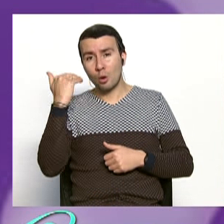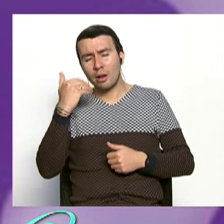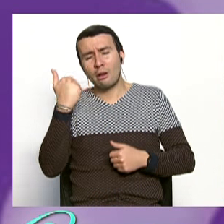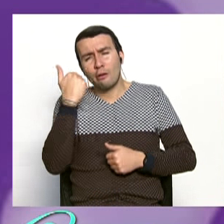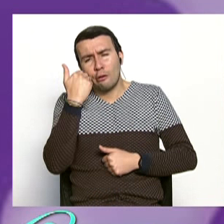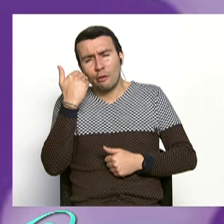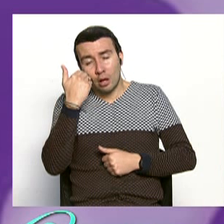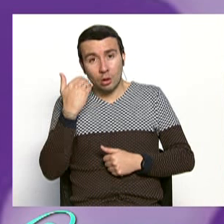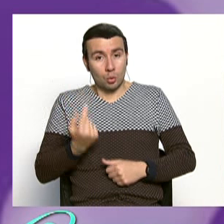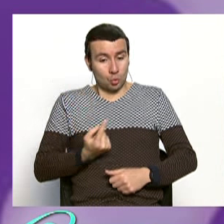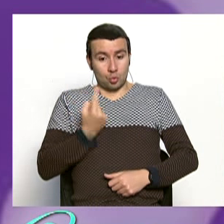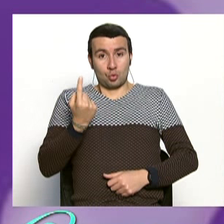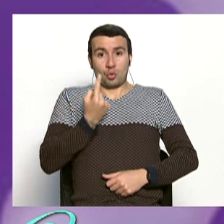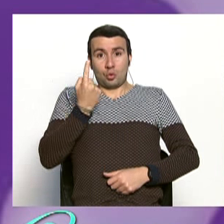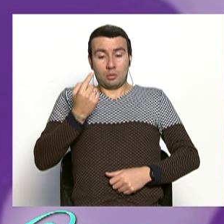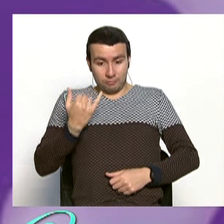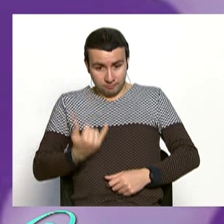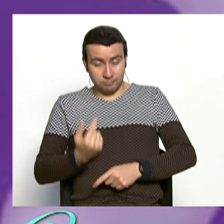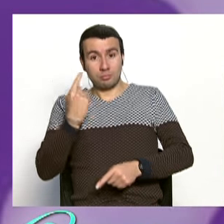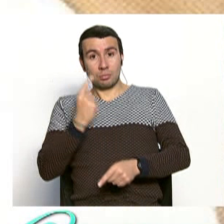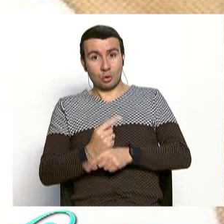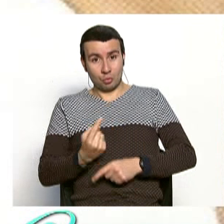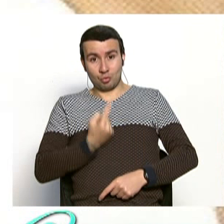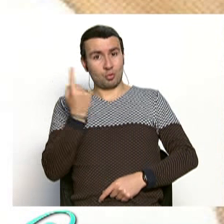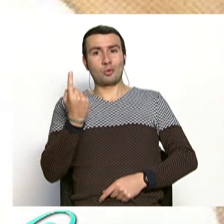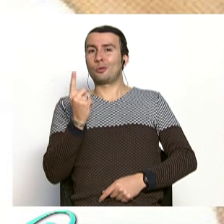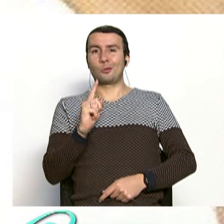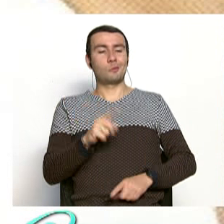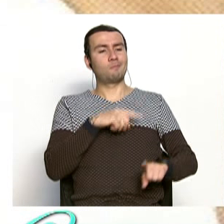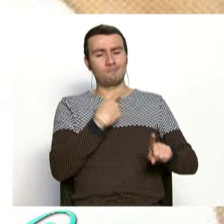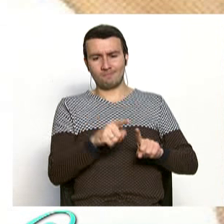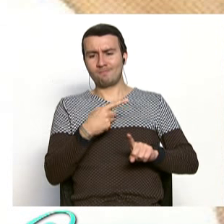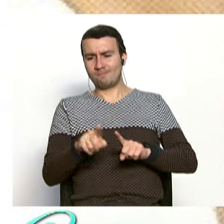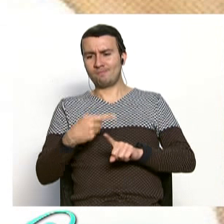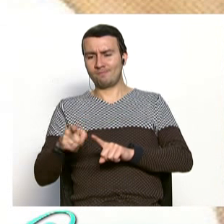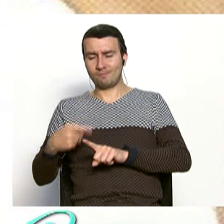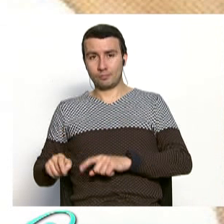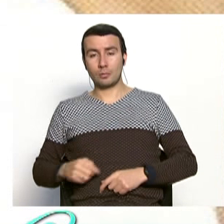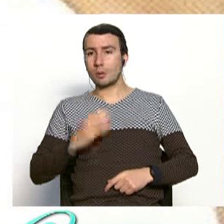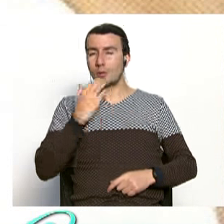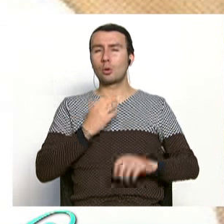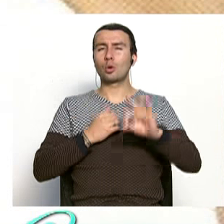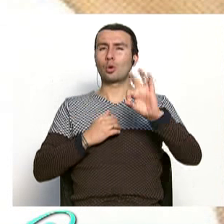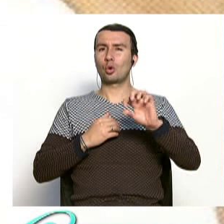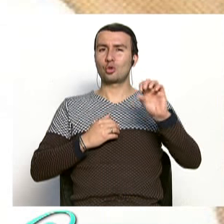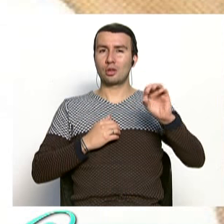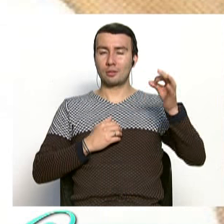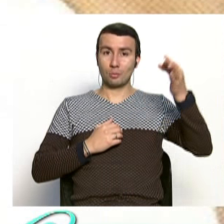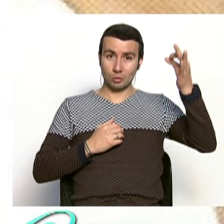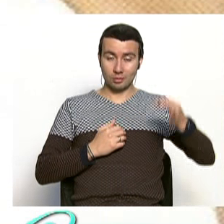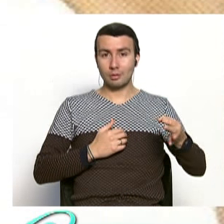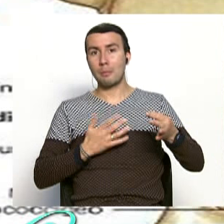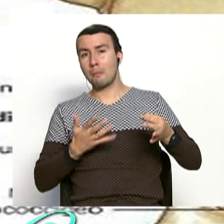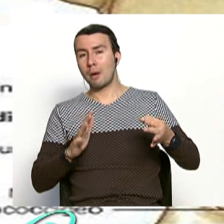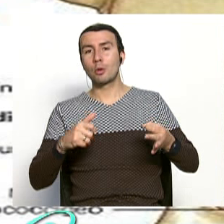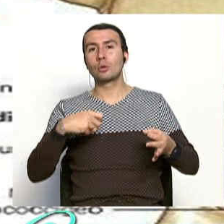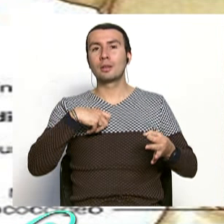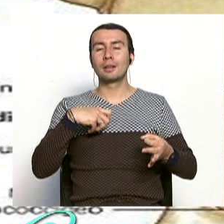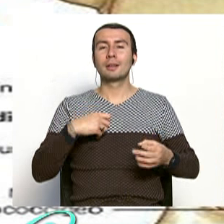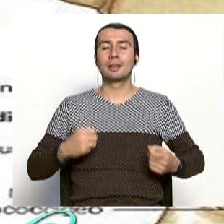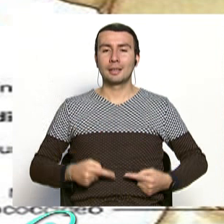un solo origen quiere decir la mayoría de las pacientes 80% más o menos tienen lo que se conoce como un